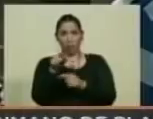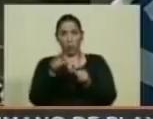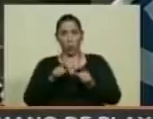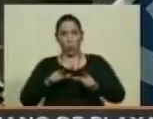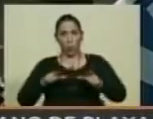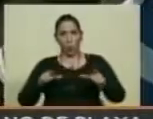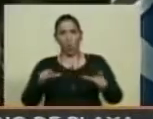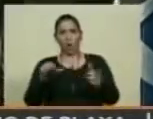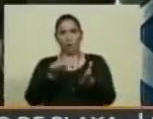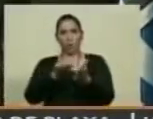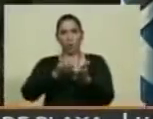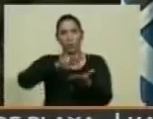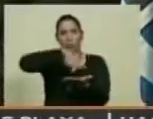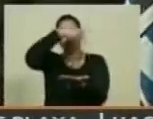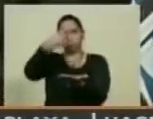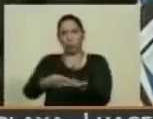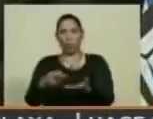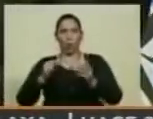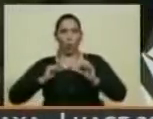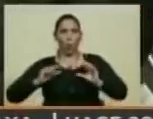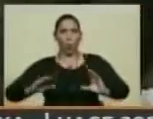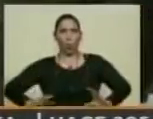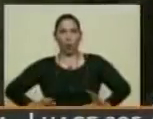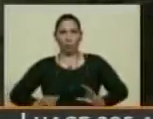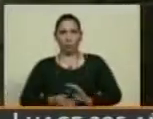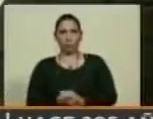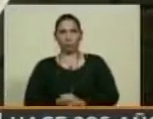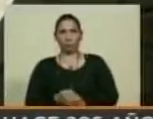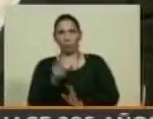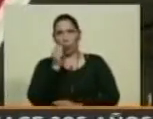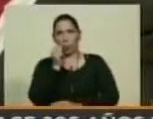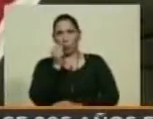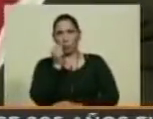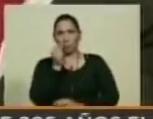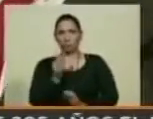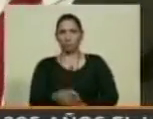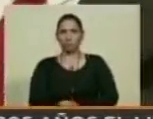lamentablemente, el cuerpo del ciudadano Albán.